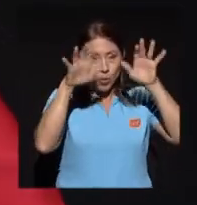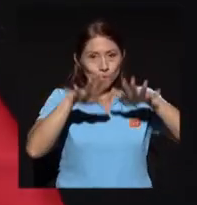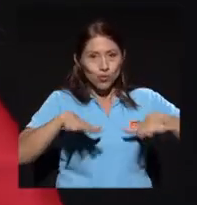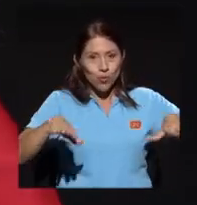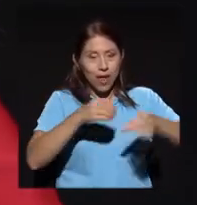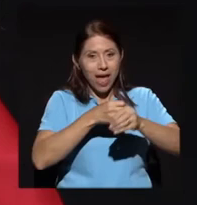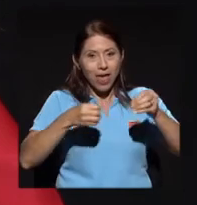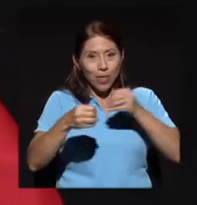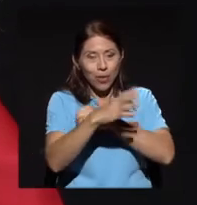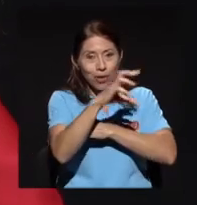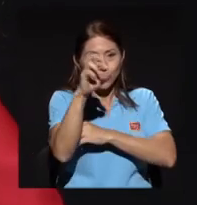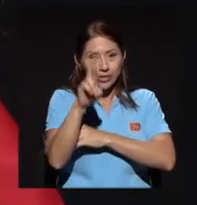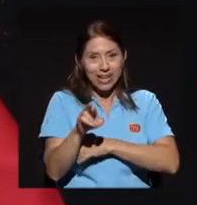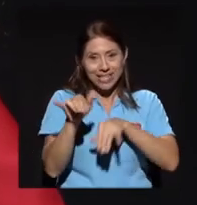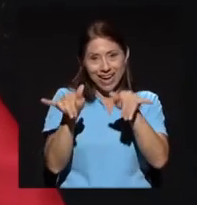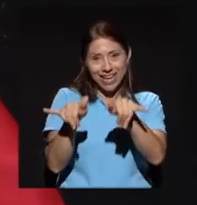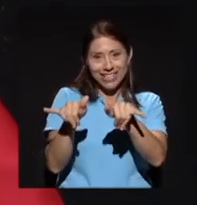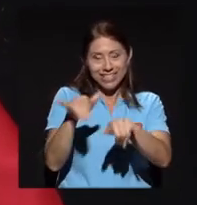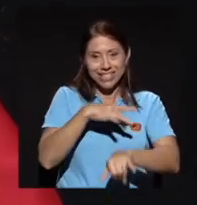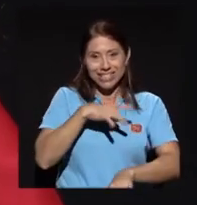consulado de Costa Rica en Chile.